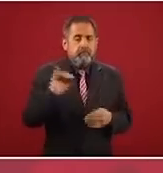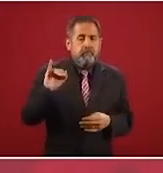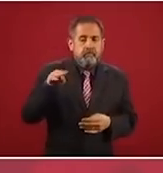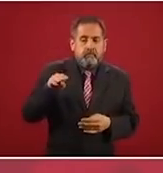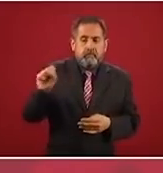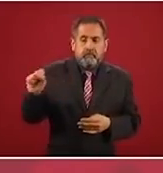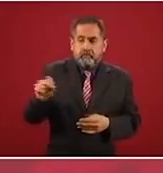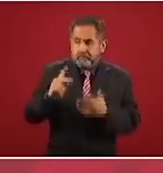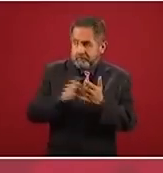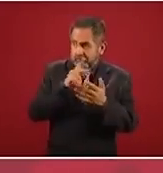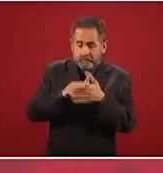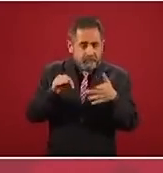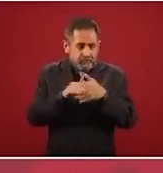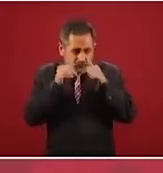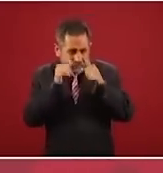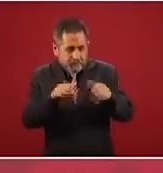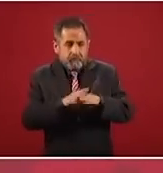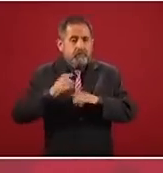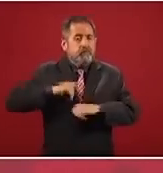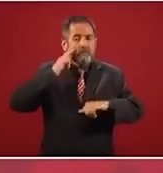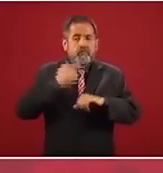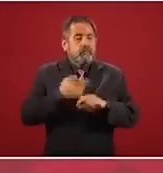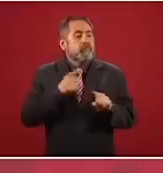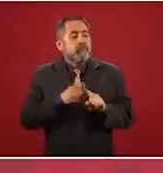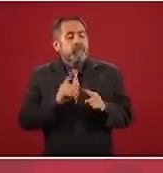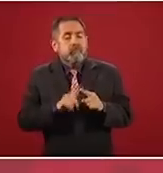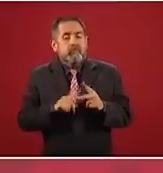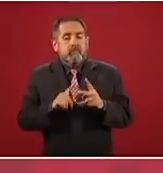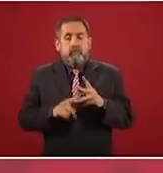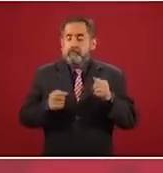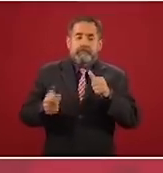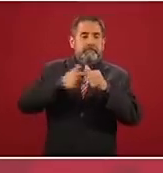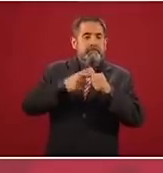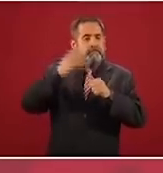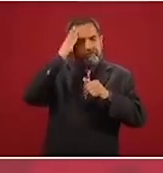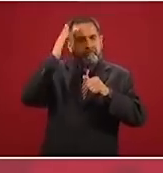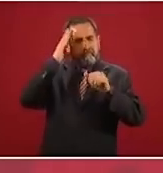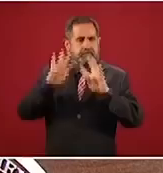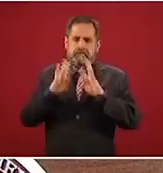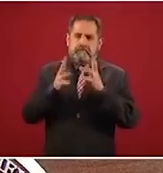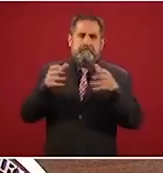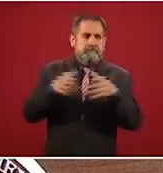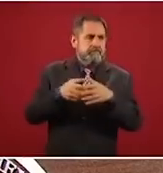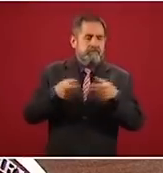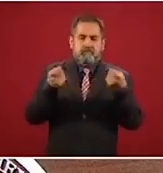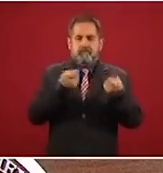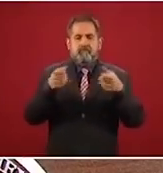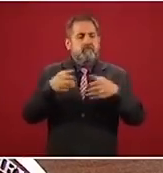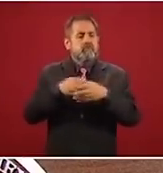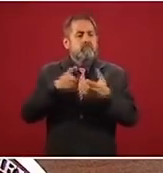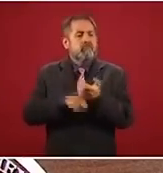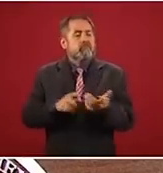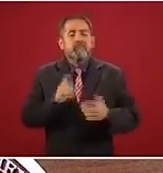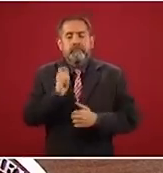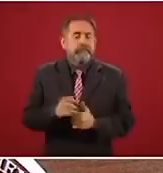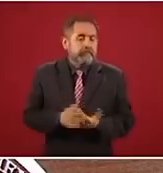hacen revisiones para cargos que tienen que pasar por el órgano interno de control, por controles de confianza,